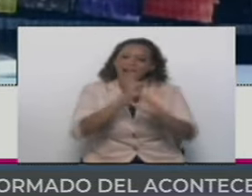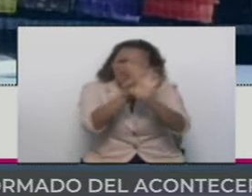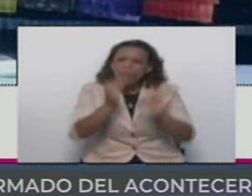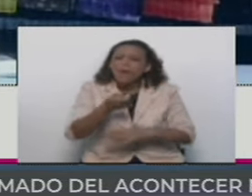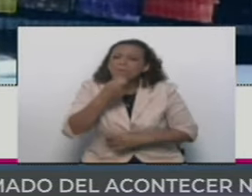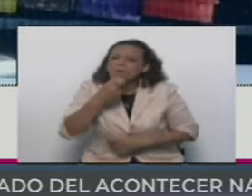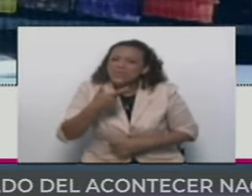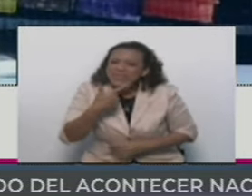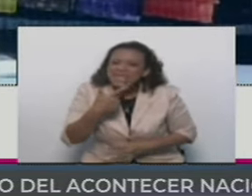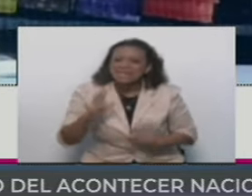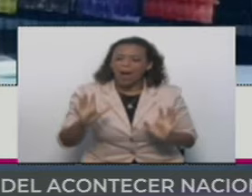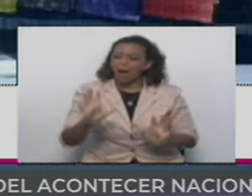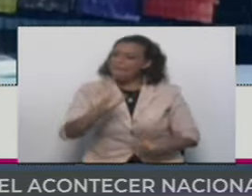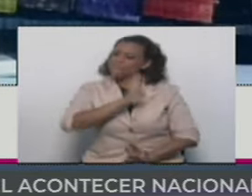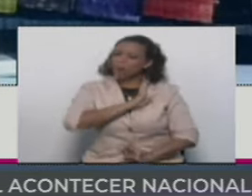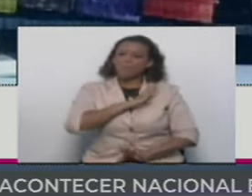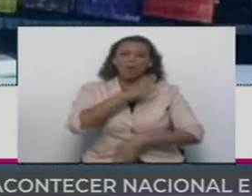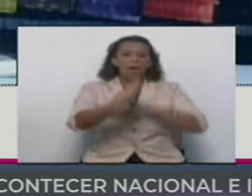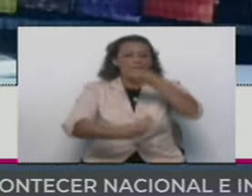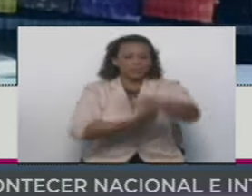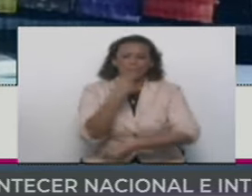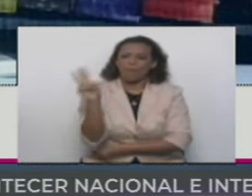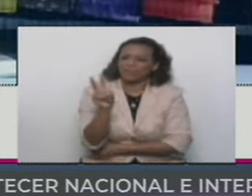Es Made in Venezuela.